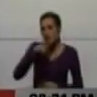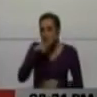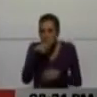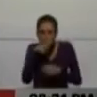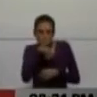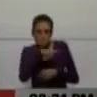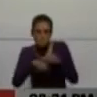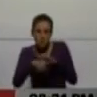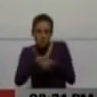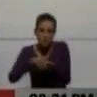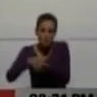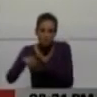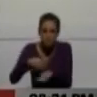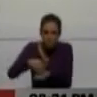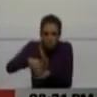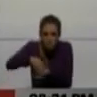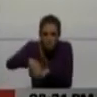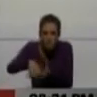piernas, arrastradito.